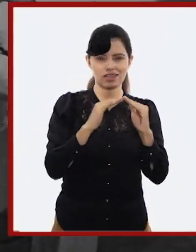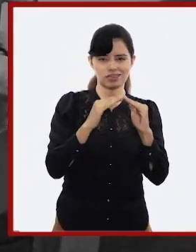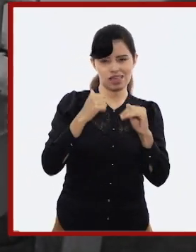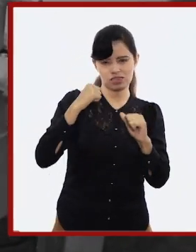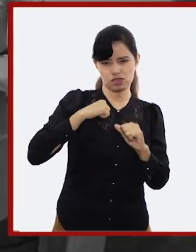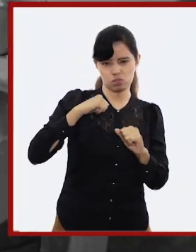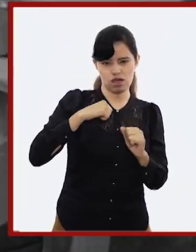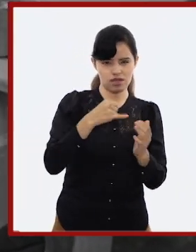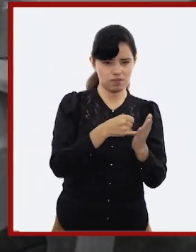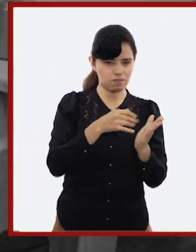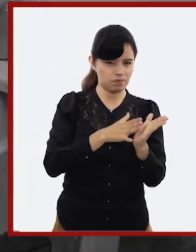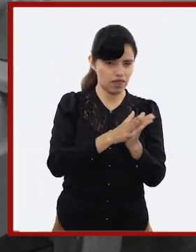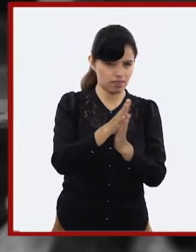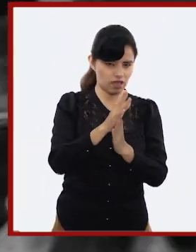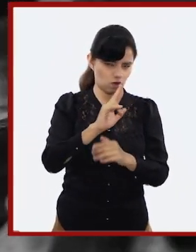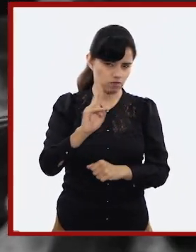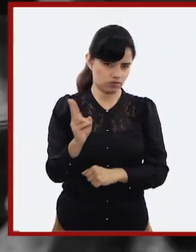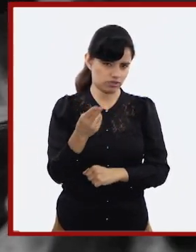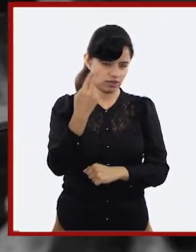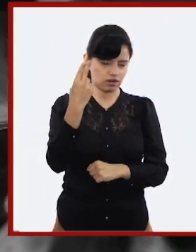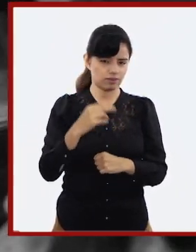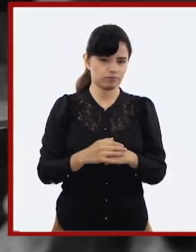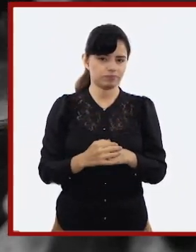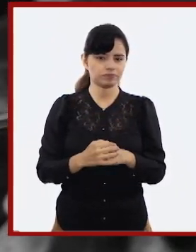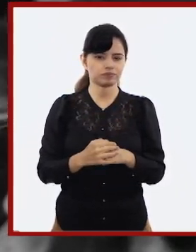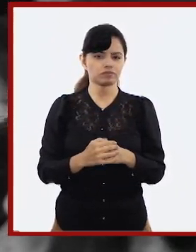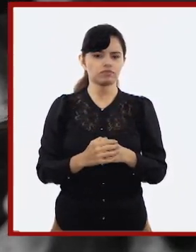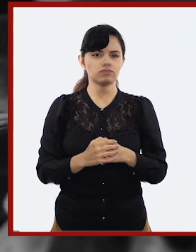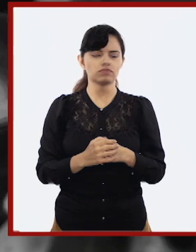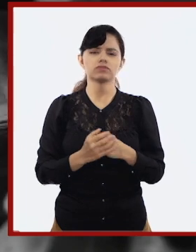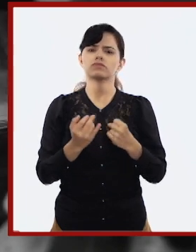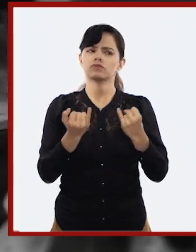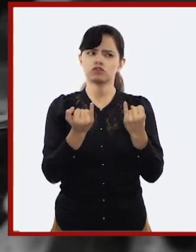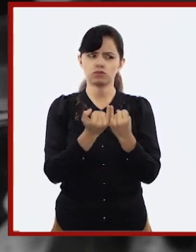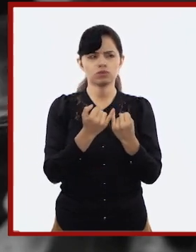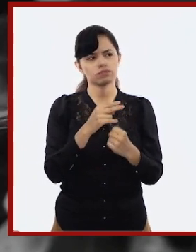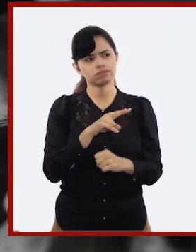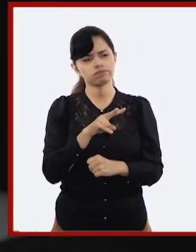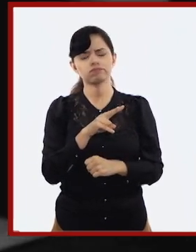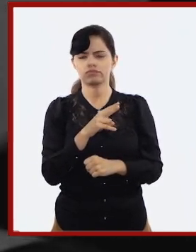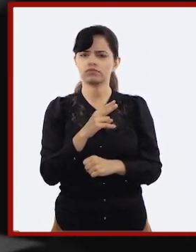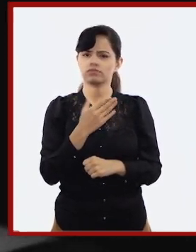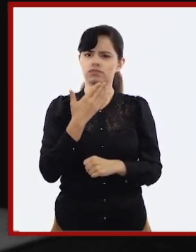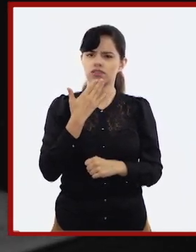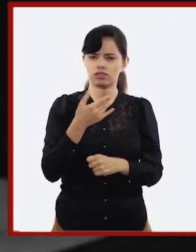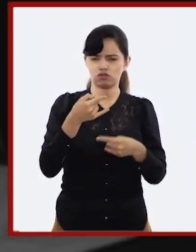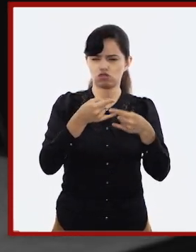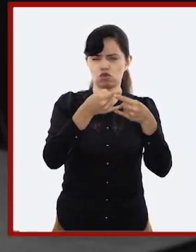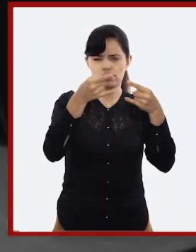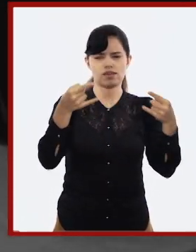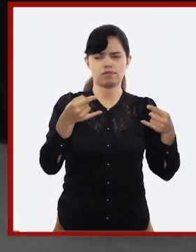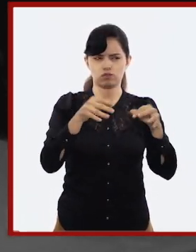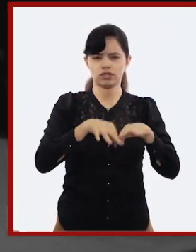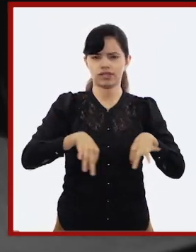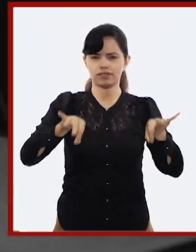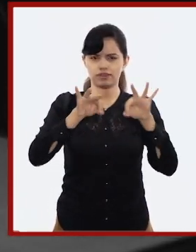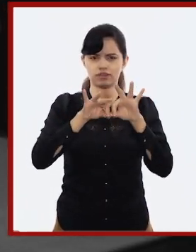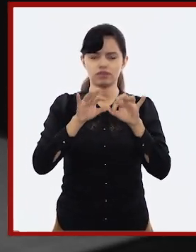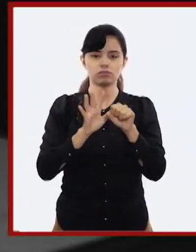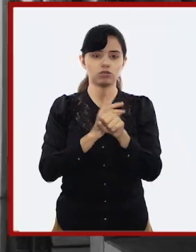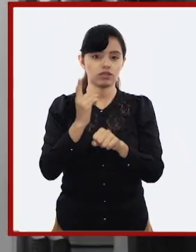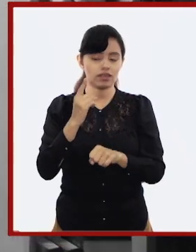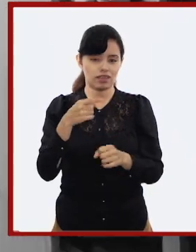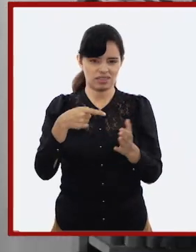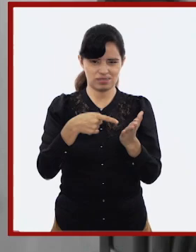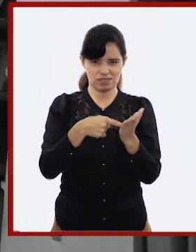imprenta universitaria, que me pareció que también tenía un simbolismo importante, porque